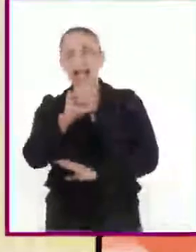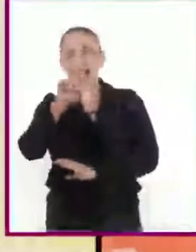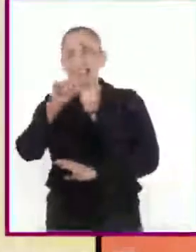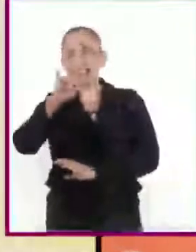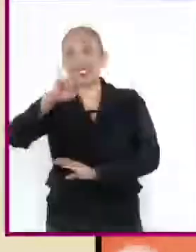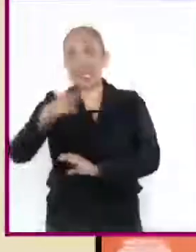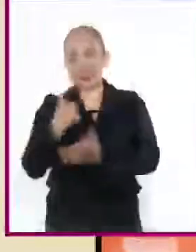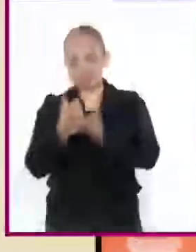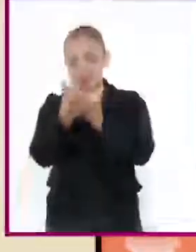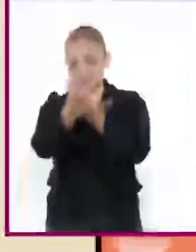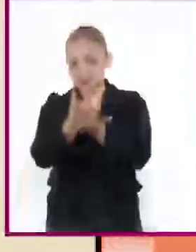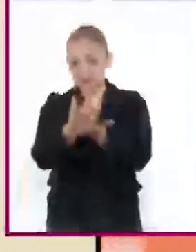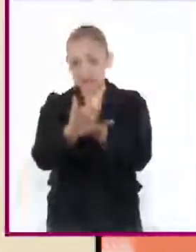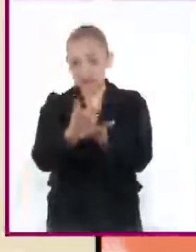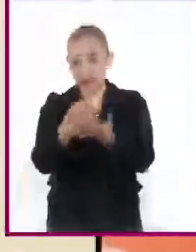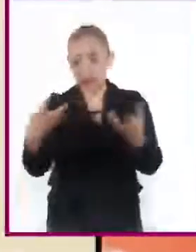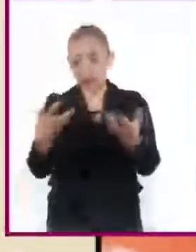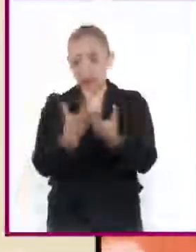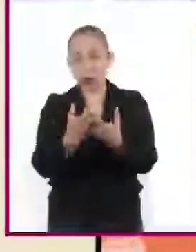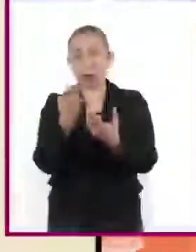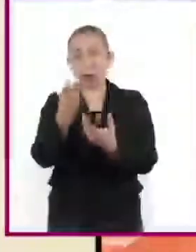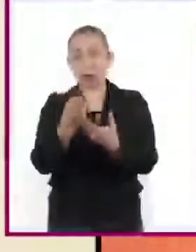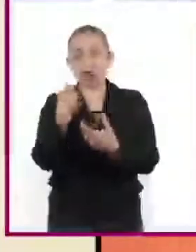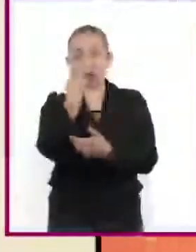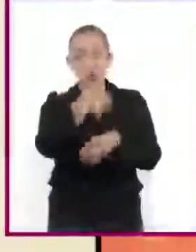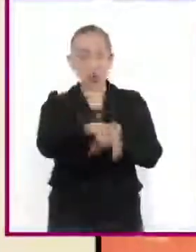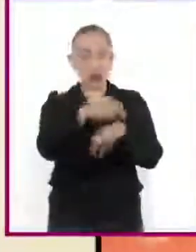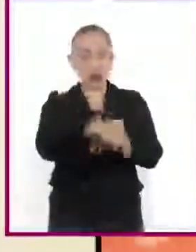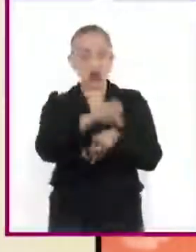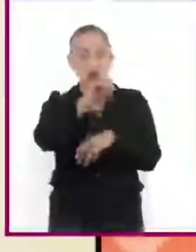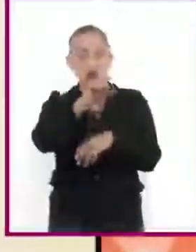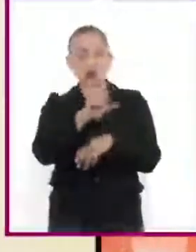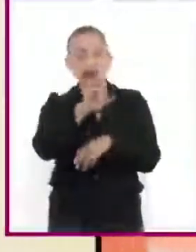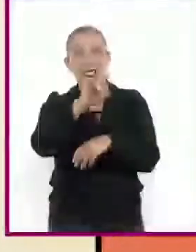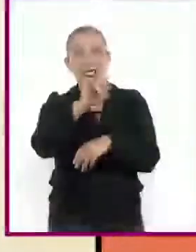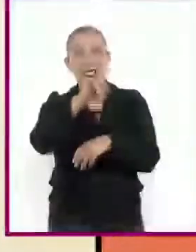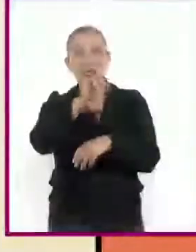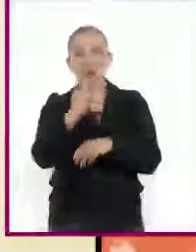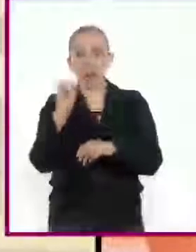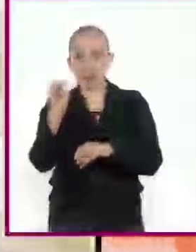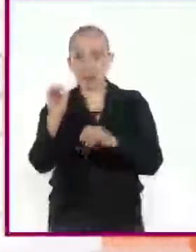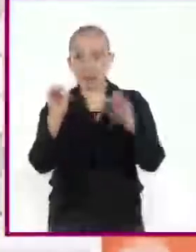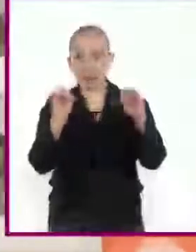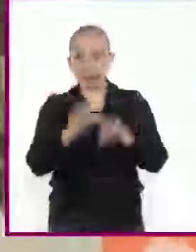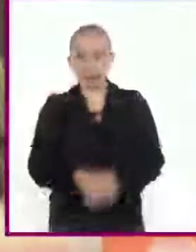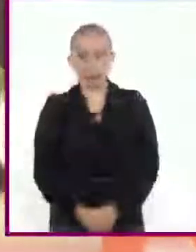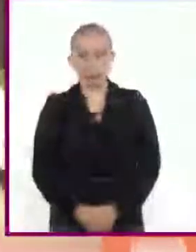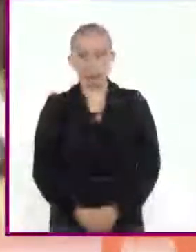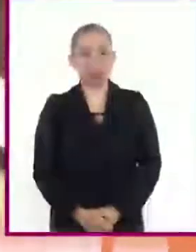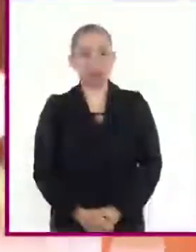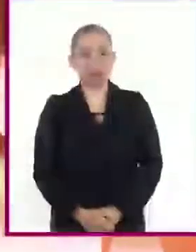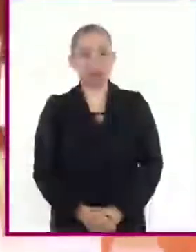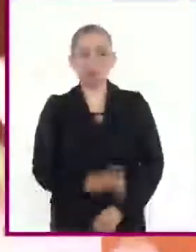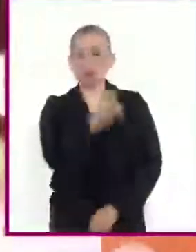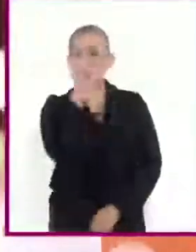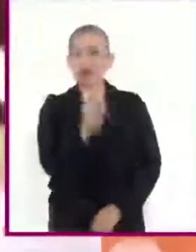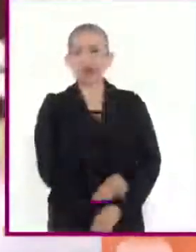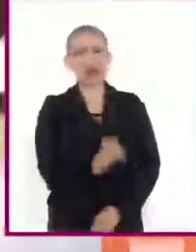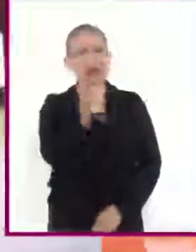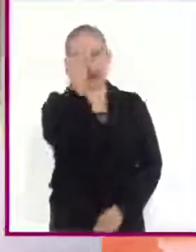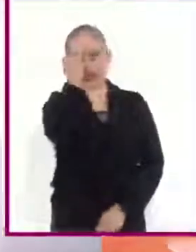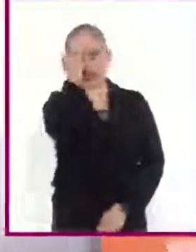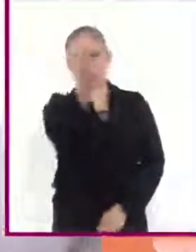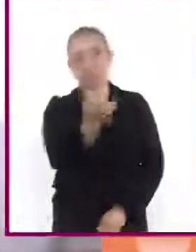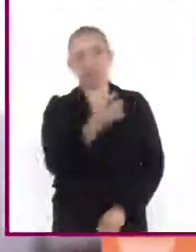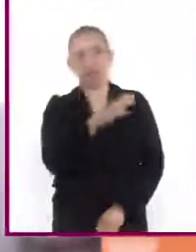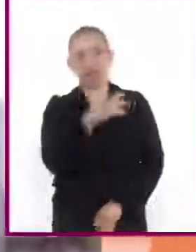como elementos. Por esa razón se les asigna un número de oxidación de 0. Nunca me imaginé que